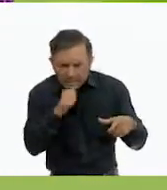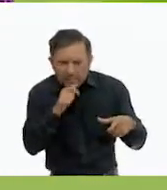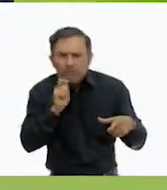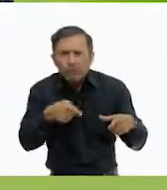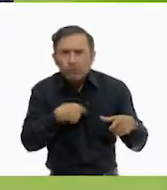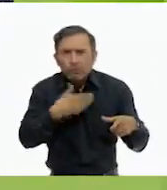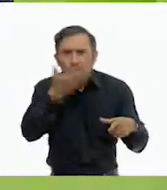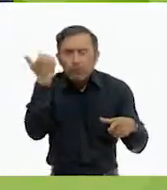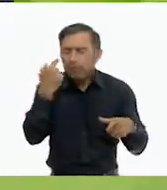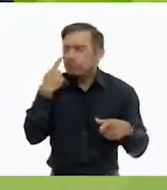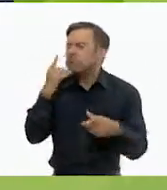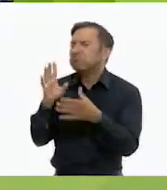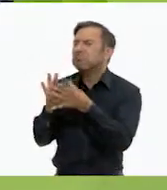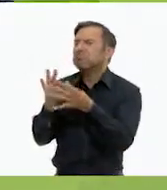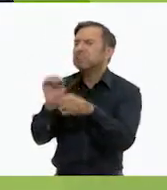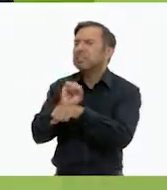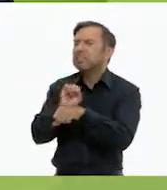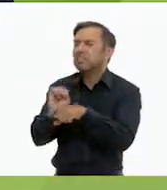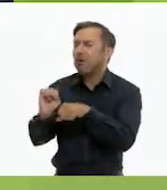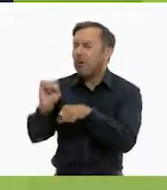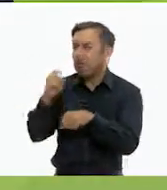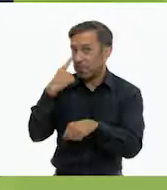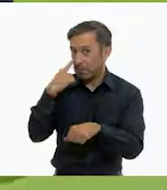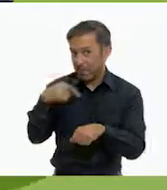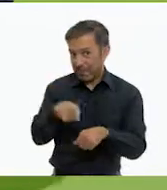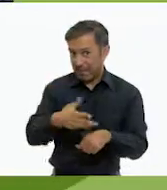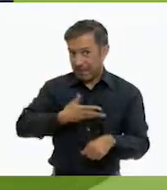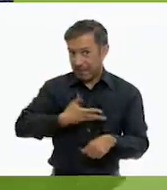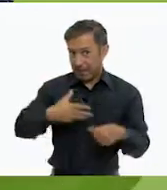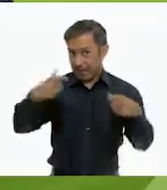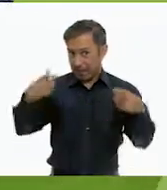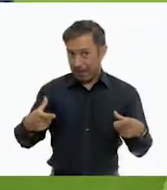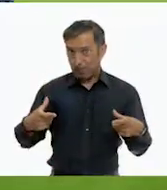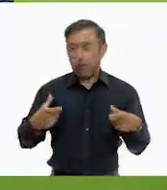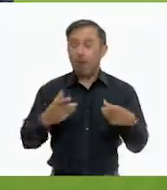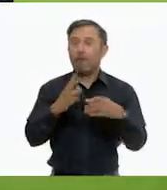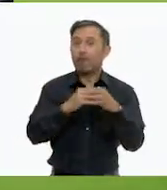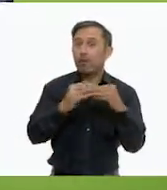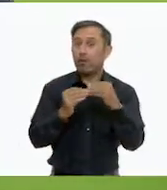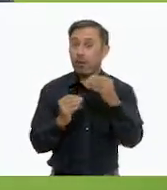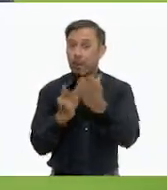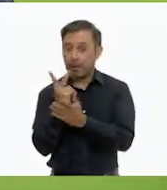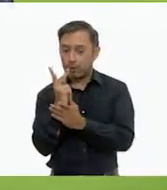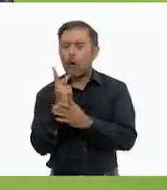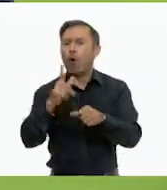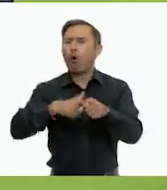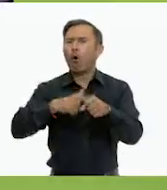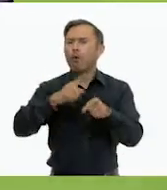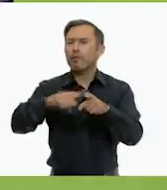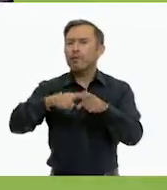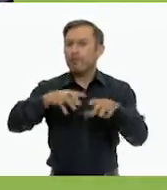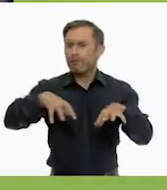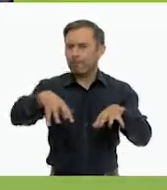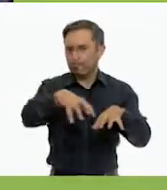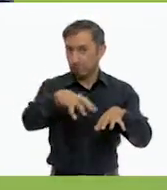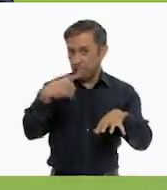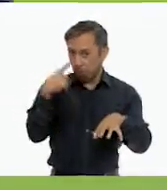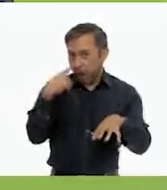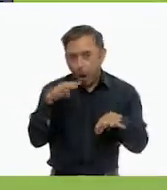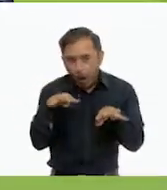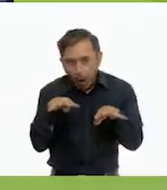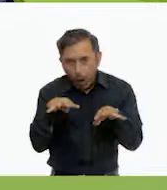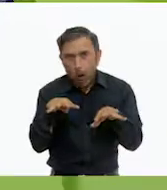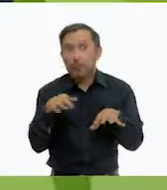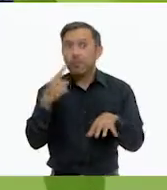muy simple. ¿Sí? Aquí tenemos un plato de verdura y fruta de distinto color. Cuando yo muestre un color en la